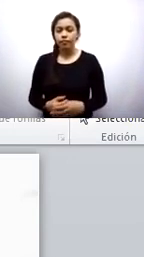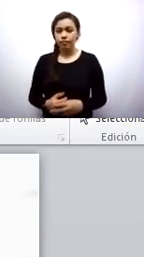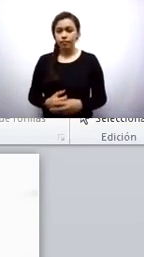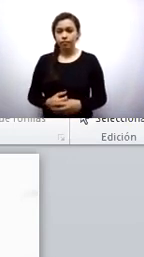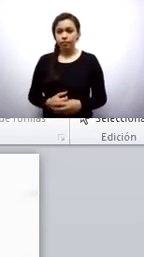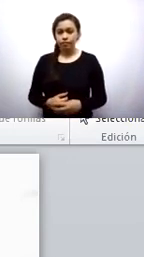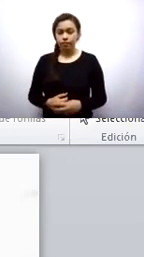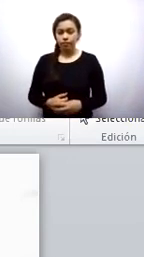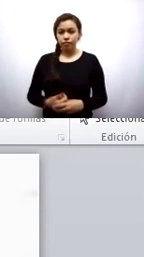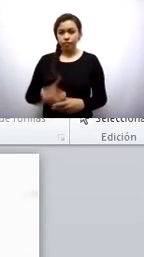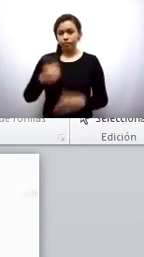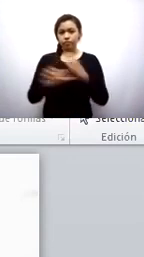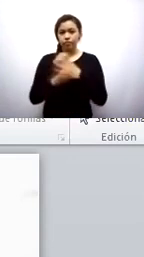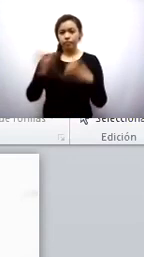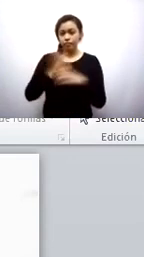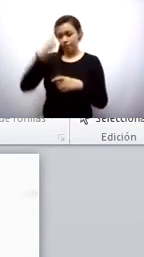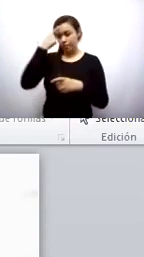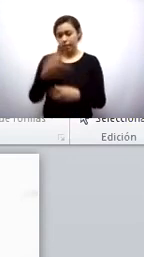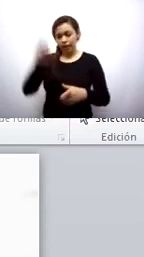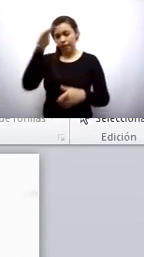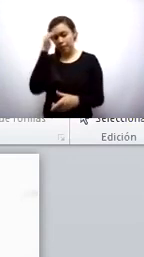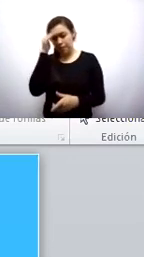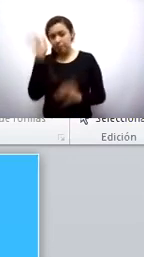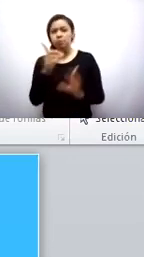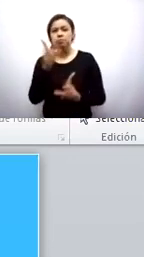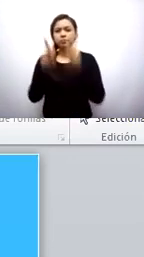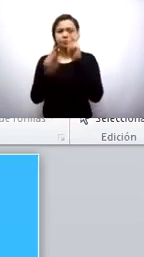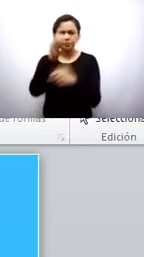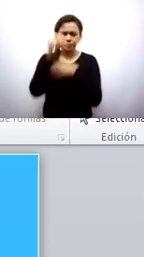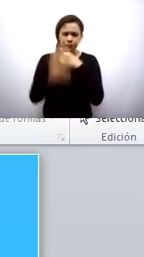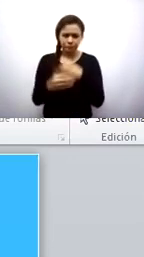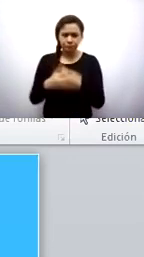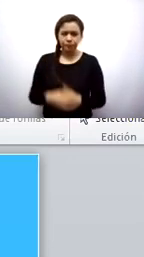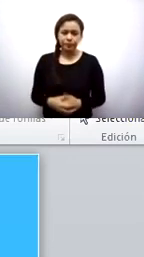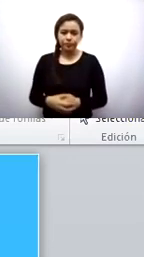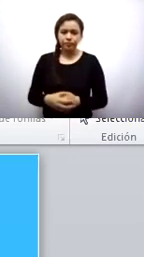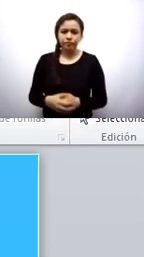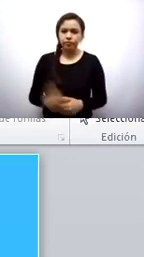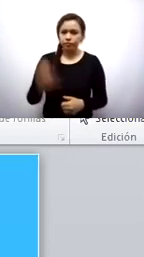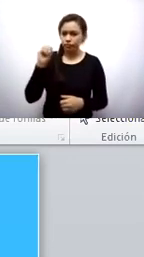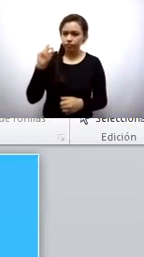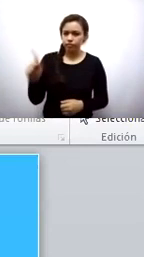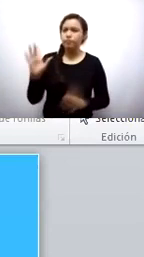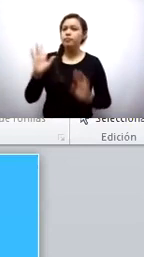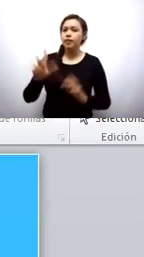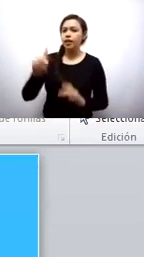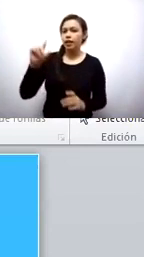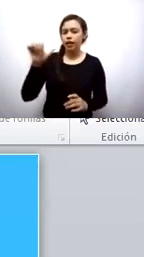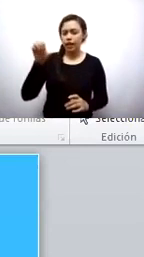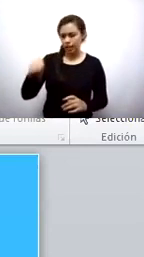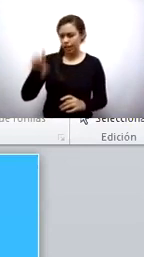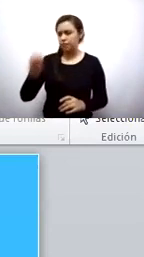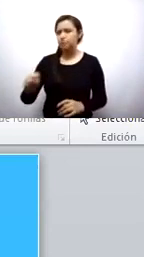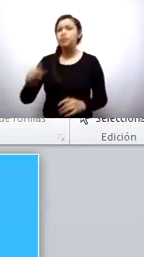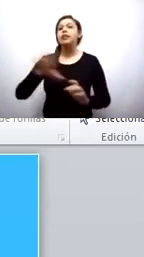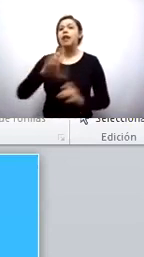Otros aspectos a considerar para finalizar la plática es, ok, ya vimos Teams, ya sé usar Zoom,